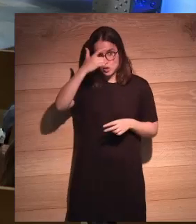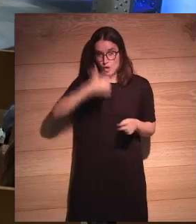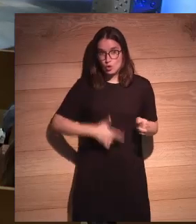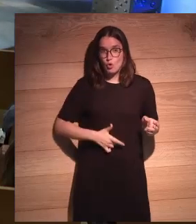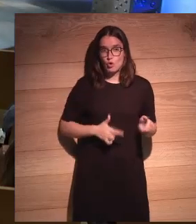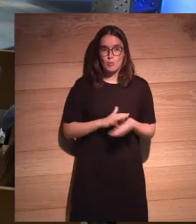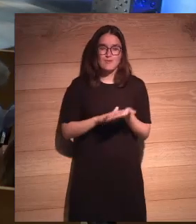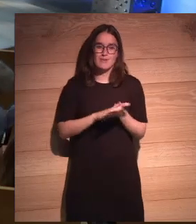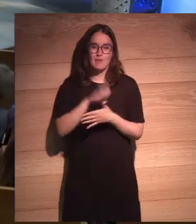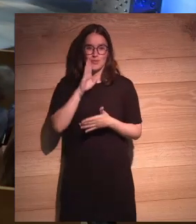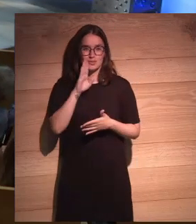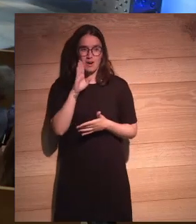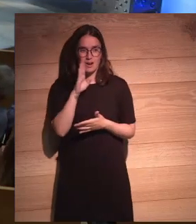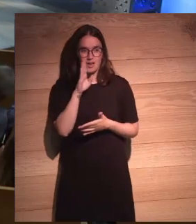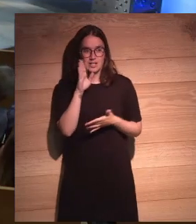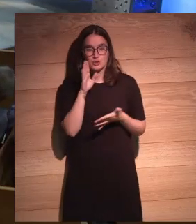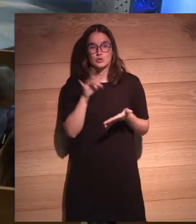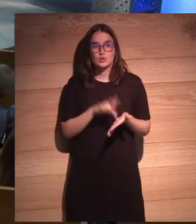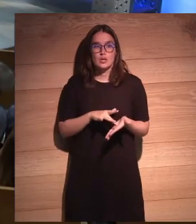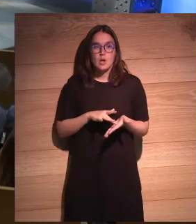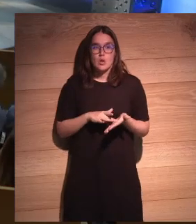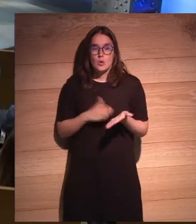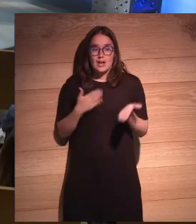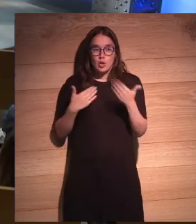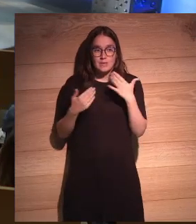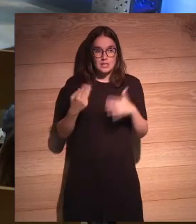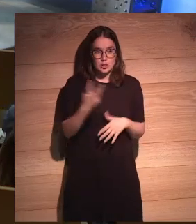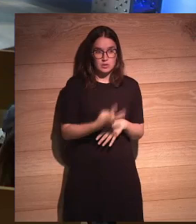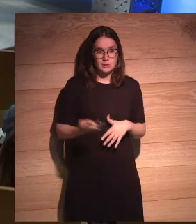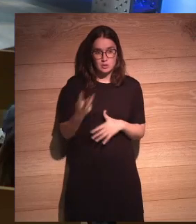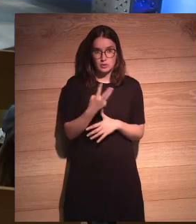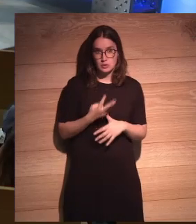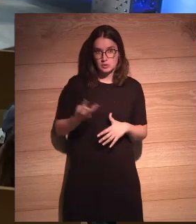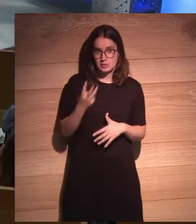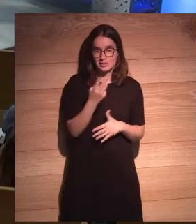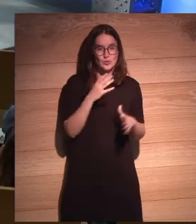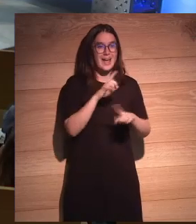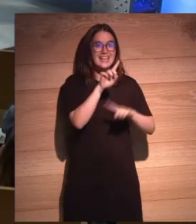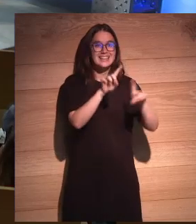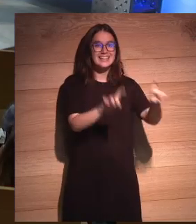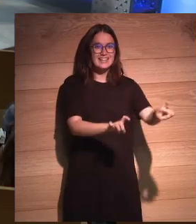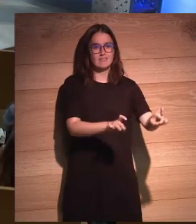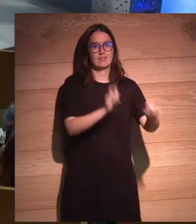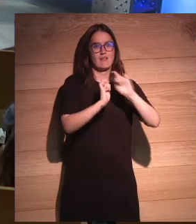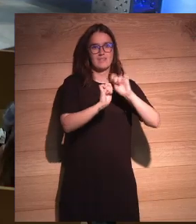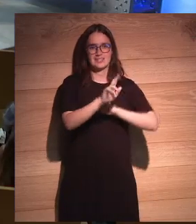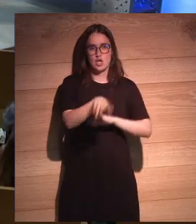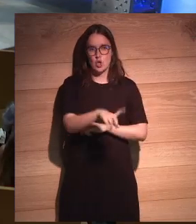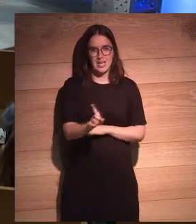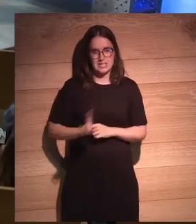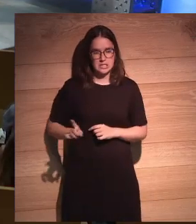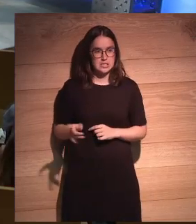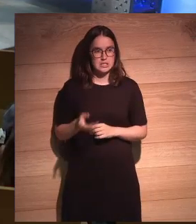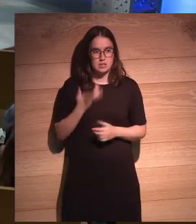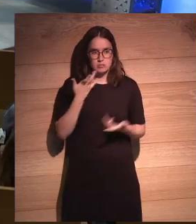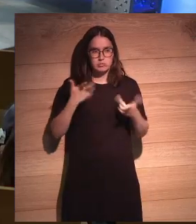Evidentemente, como hablábamos un poco antes, que esto sea una conversación entre ustedes tres más que una entrevista a cada uno, por mi parte, a cada uno de ustedes,